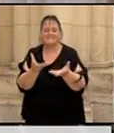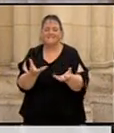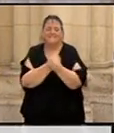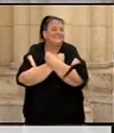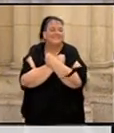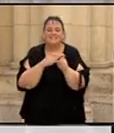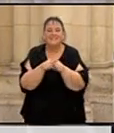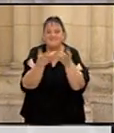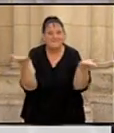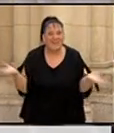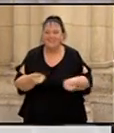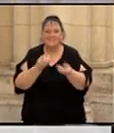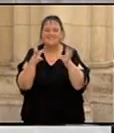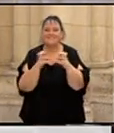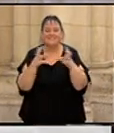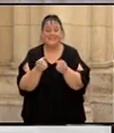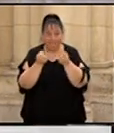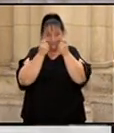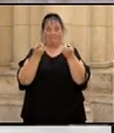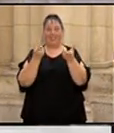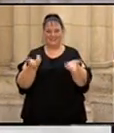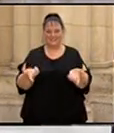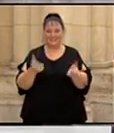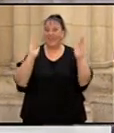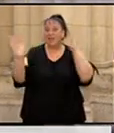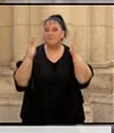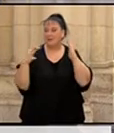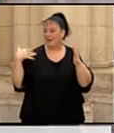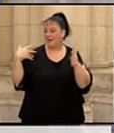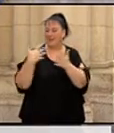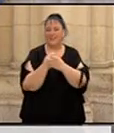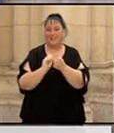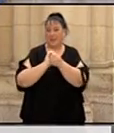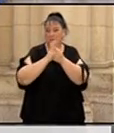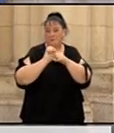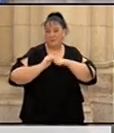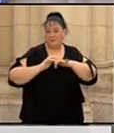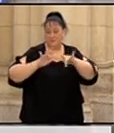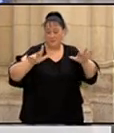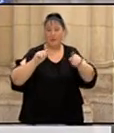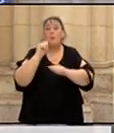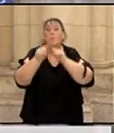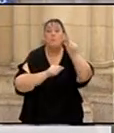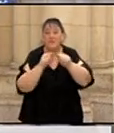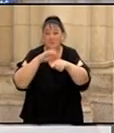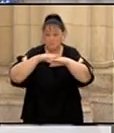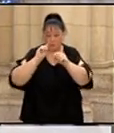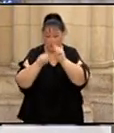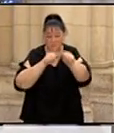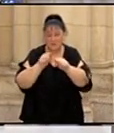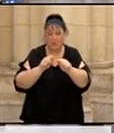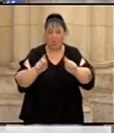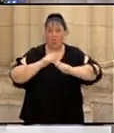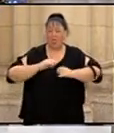¿Os habéis dado cuenta? En este tiempo que hemos llegado, un virus, pone en crisis y